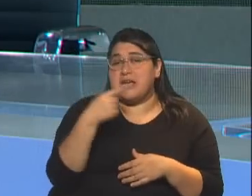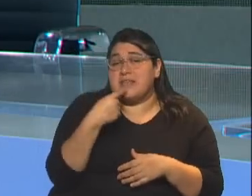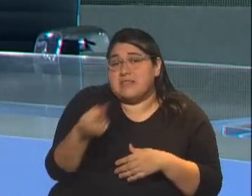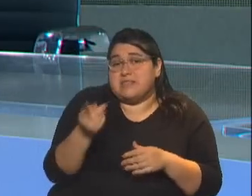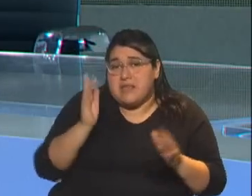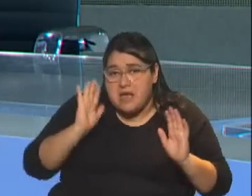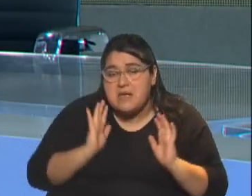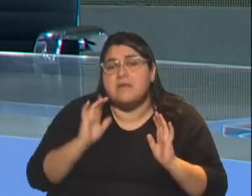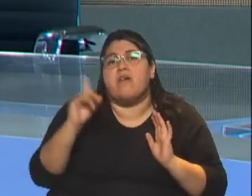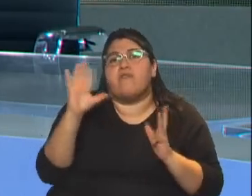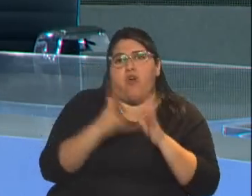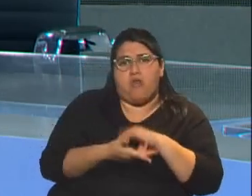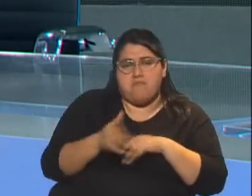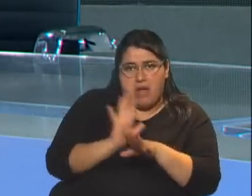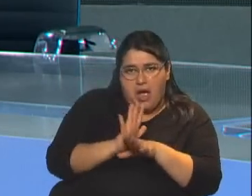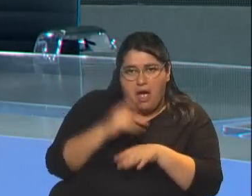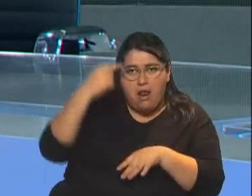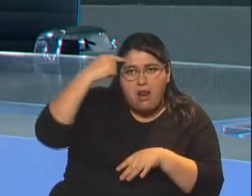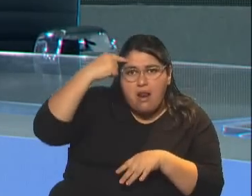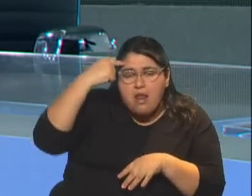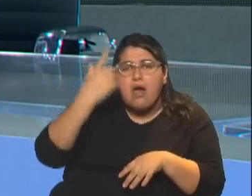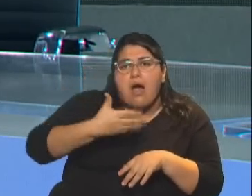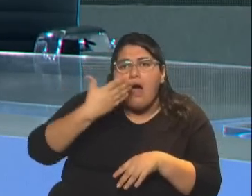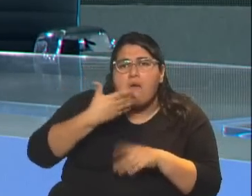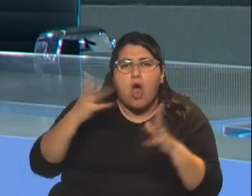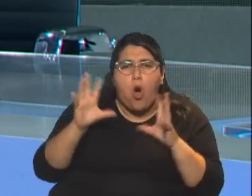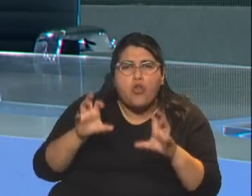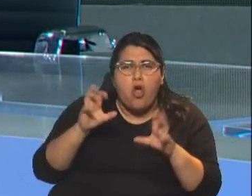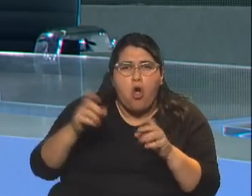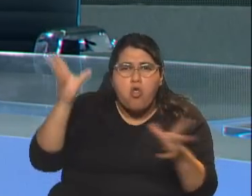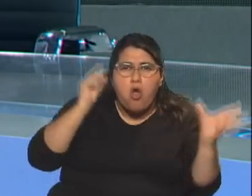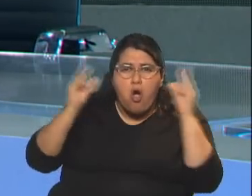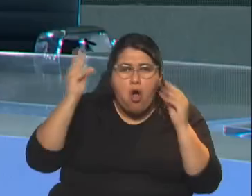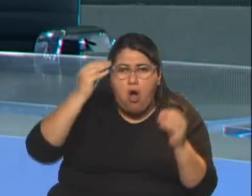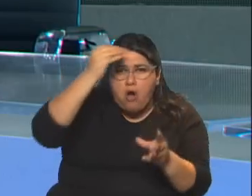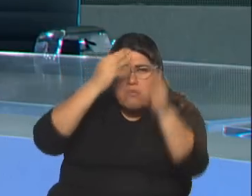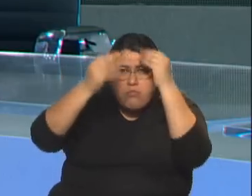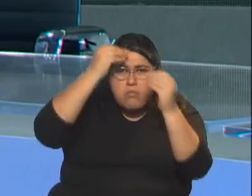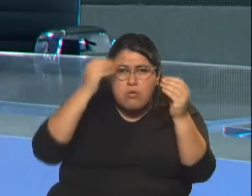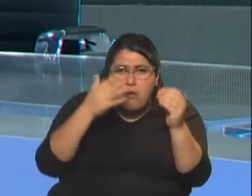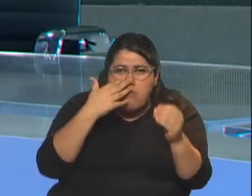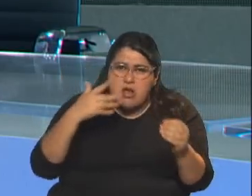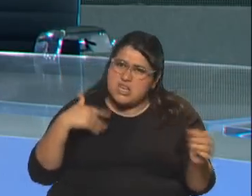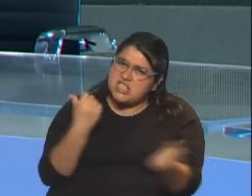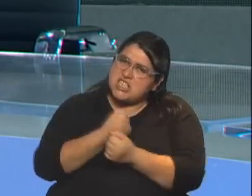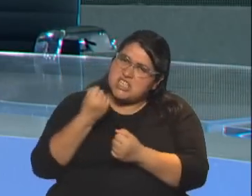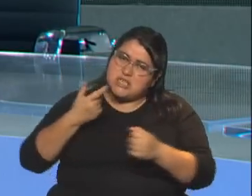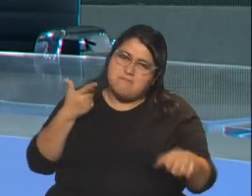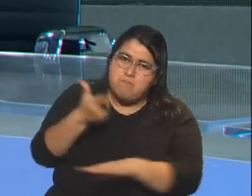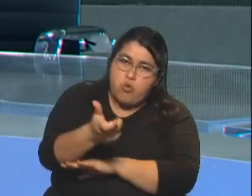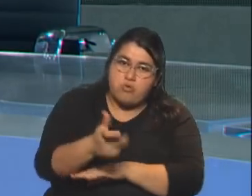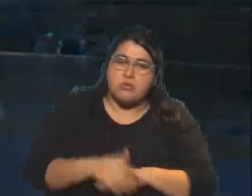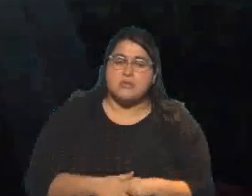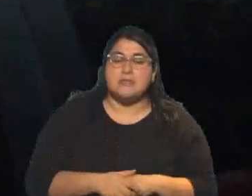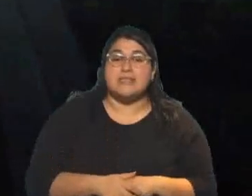atravesada por los discursos de odio y decidió ir con un revólver a intentar asesinar a la vicepresidenta mira creo que más